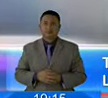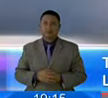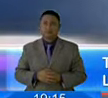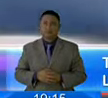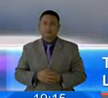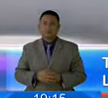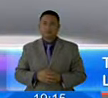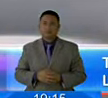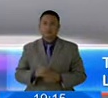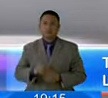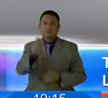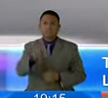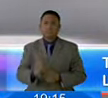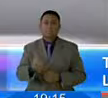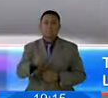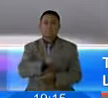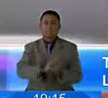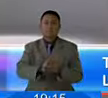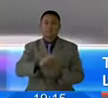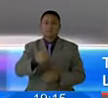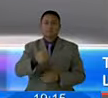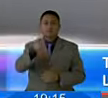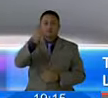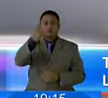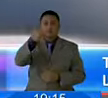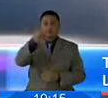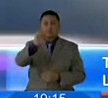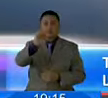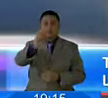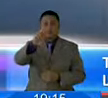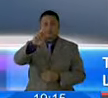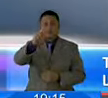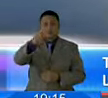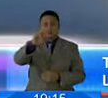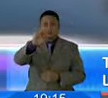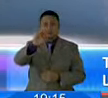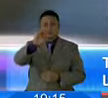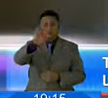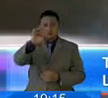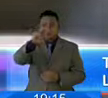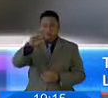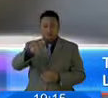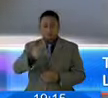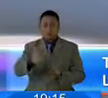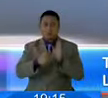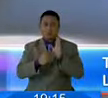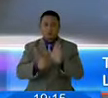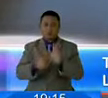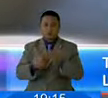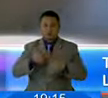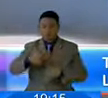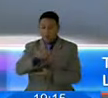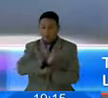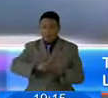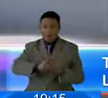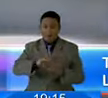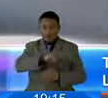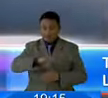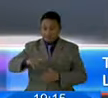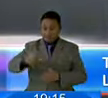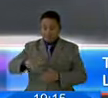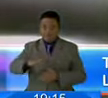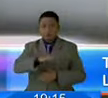Un morador de la cooperativa Sergio Toral Primera Etapa decidió salir de casa para mostrarnos cómo su sector se convirtió en una